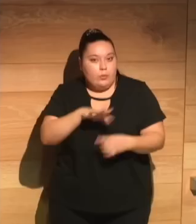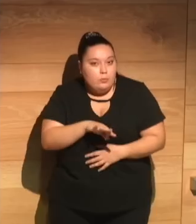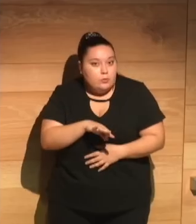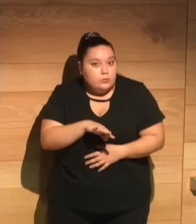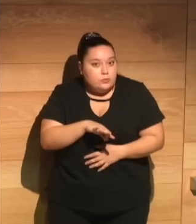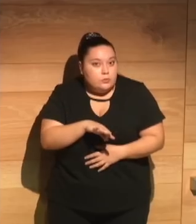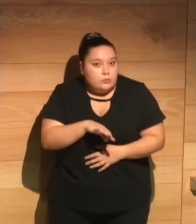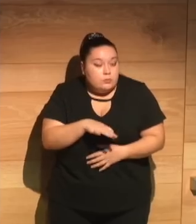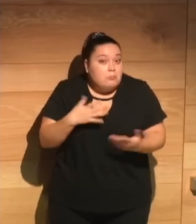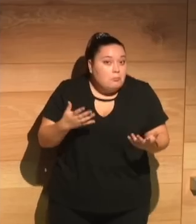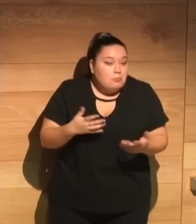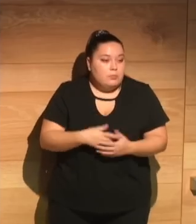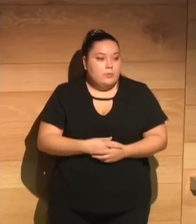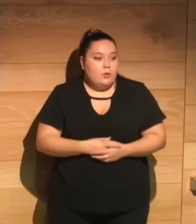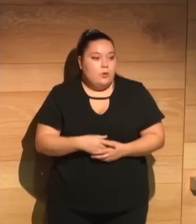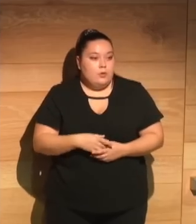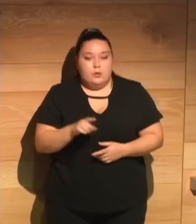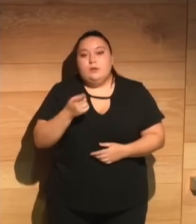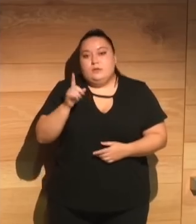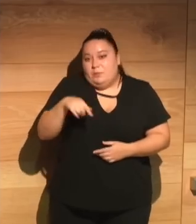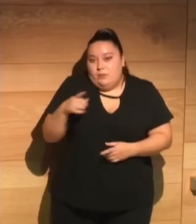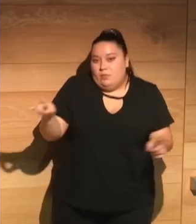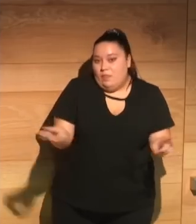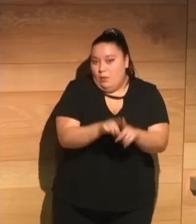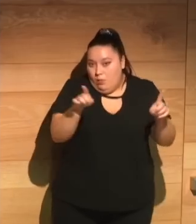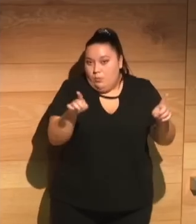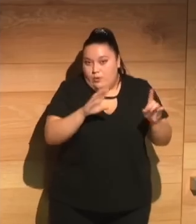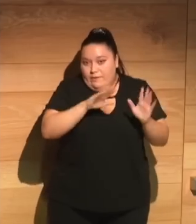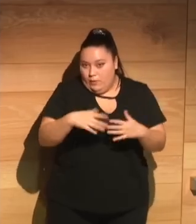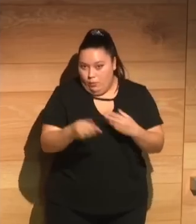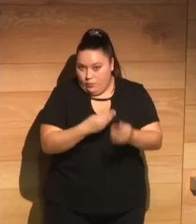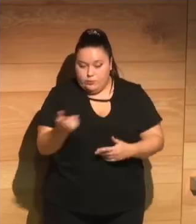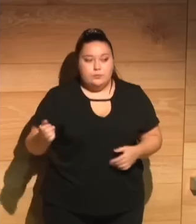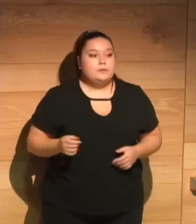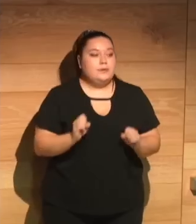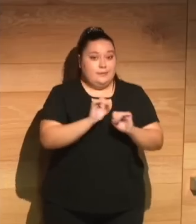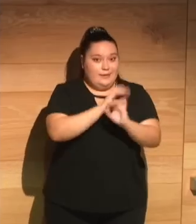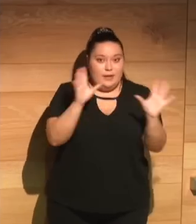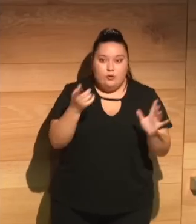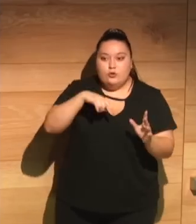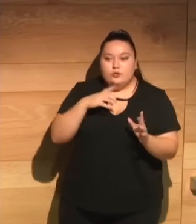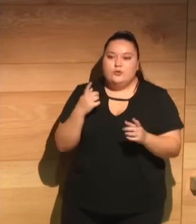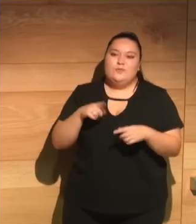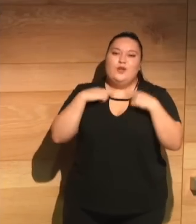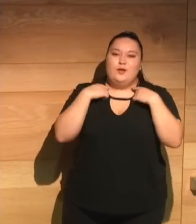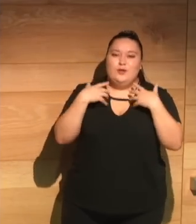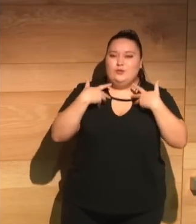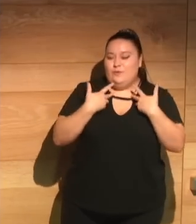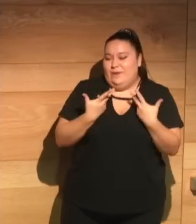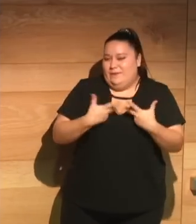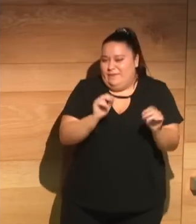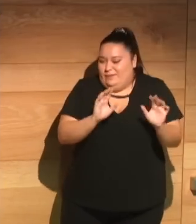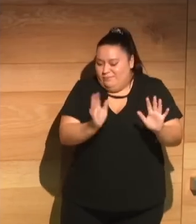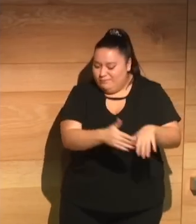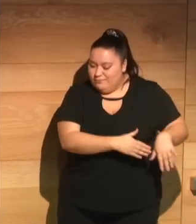tema. Eso no ha pasado nunca. Y que nos diera igual, no, que acabáramos haciéndolo. Claro, lo que ahorramos es sufrimiento. Esto es como, vamos a ver, yo